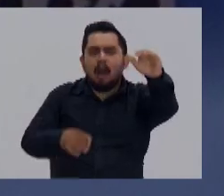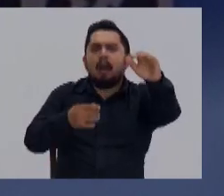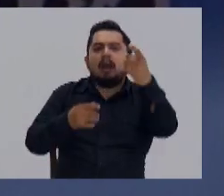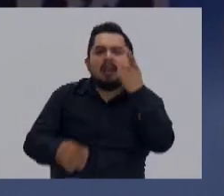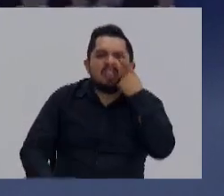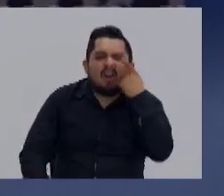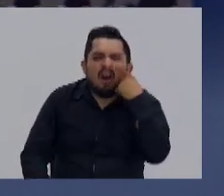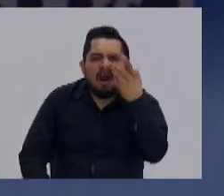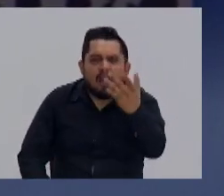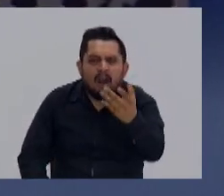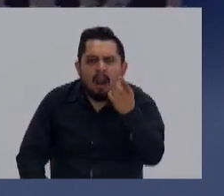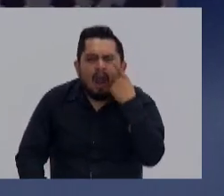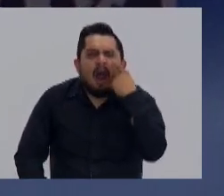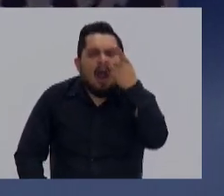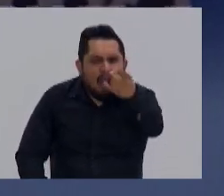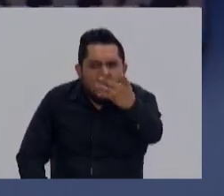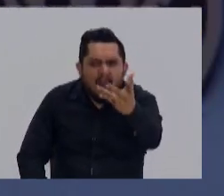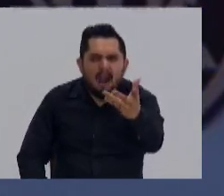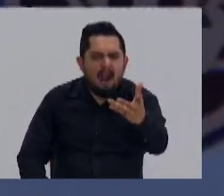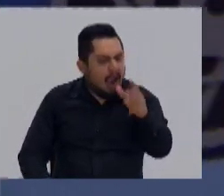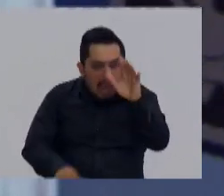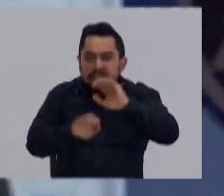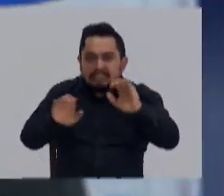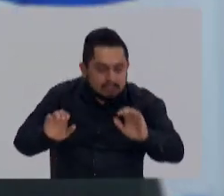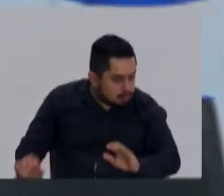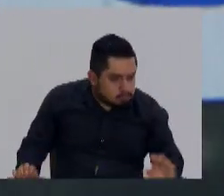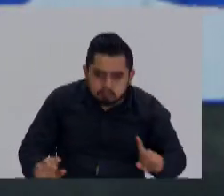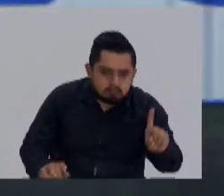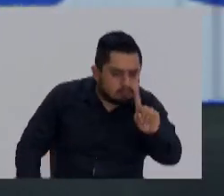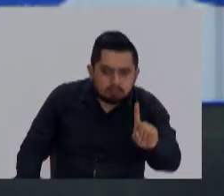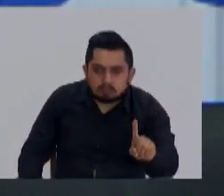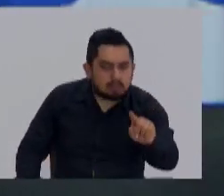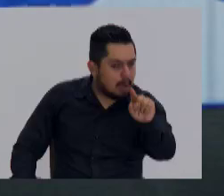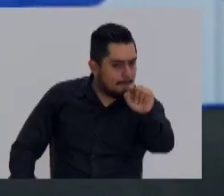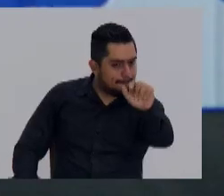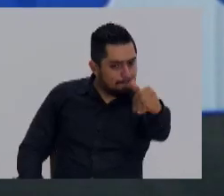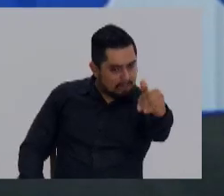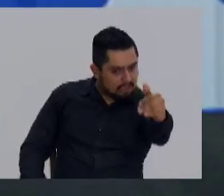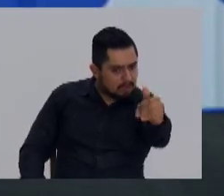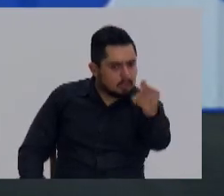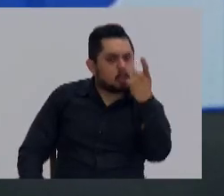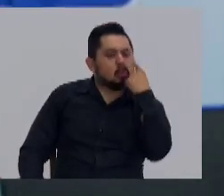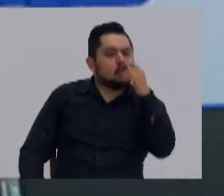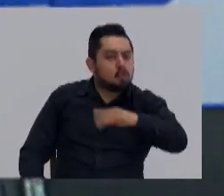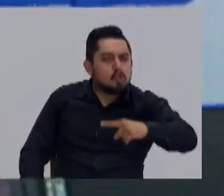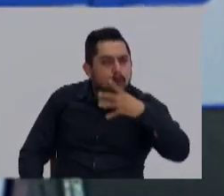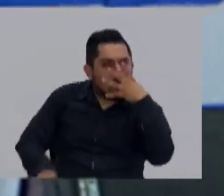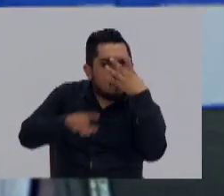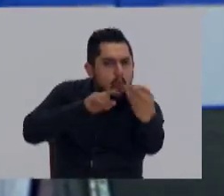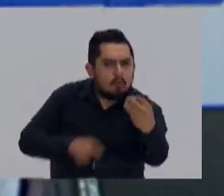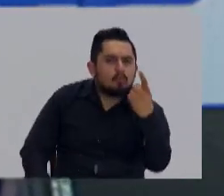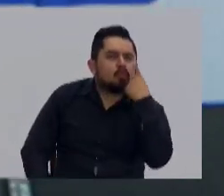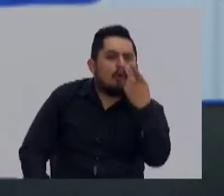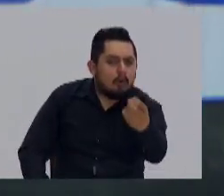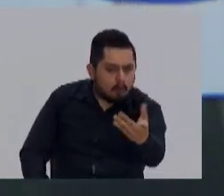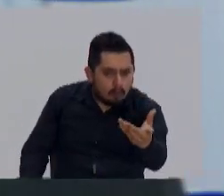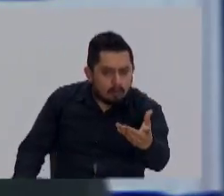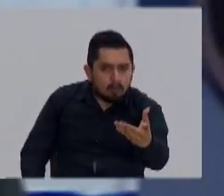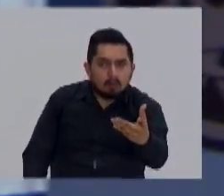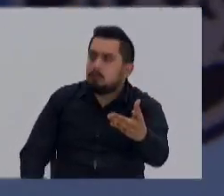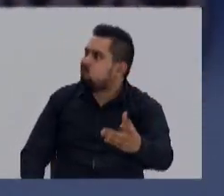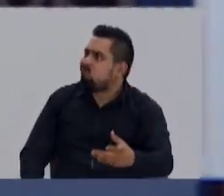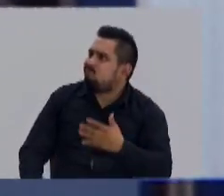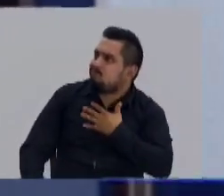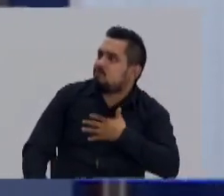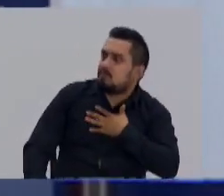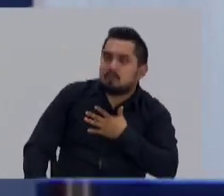va? Eso nos dicen las mamás, vea. El niño va para dónde. Vení para acá. ¿Para dónde vas? ¿Por